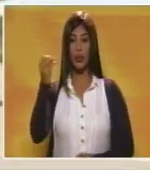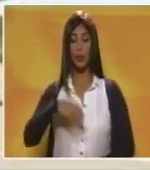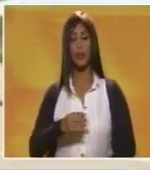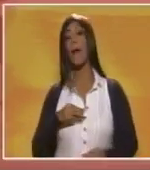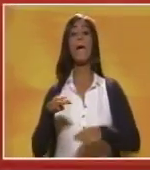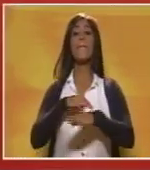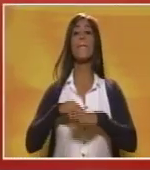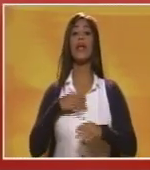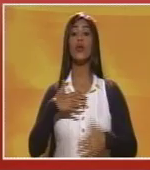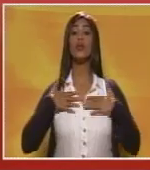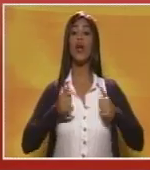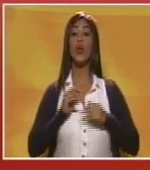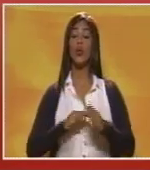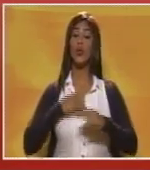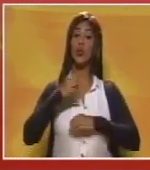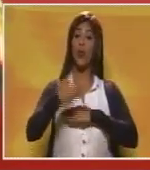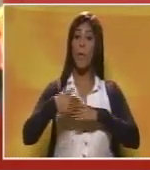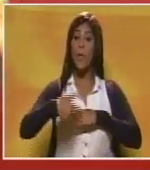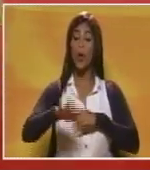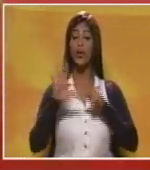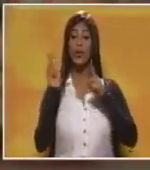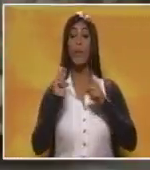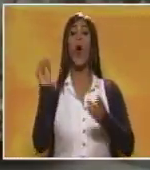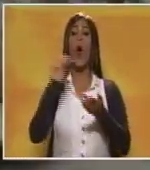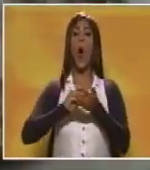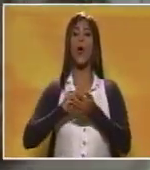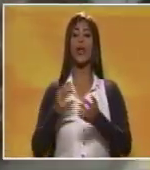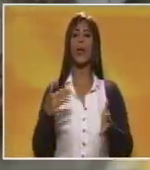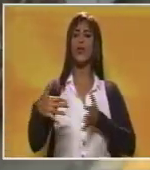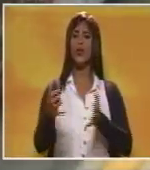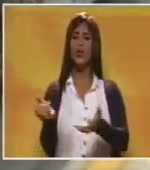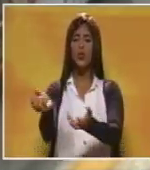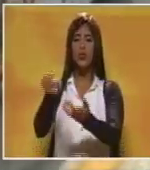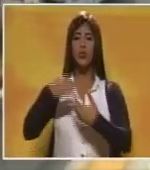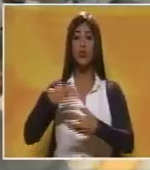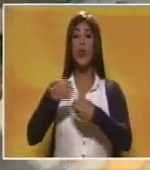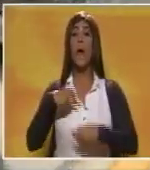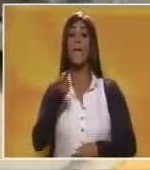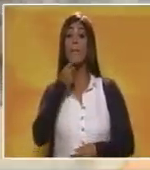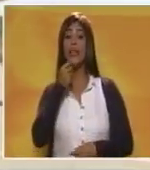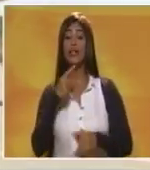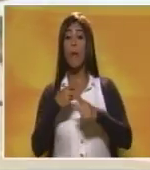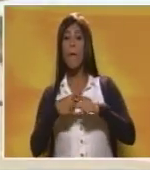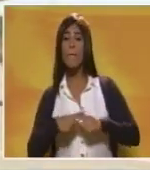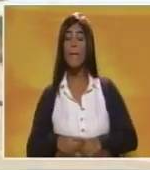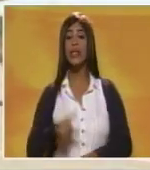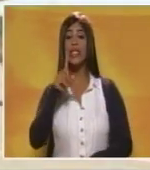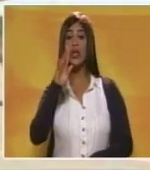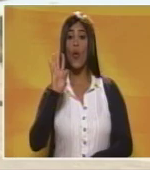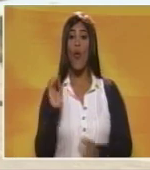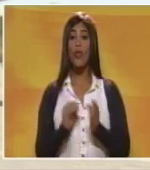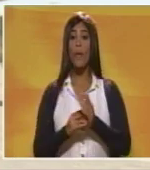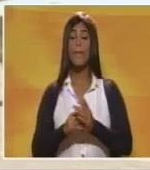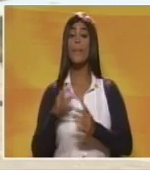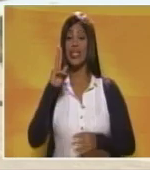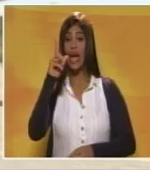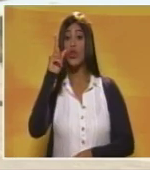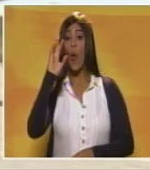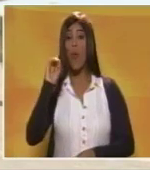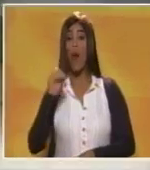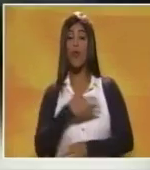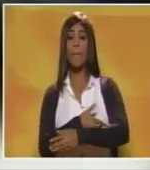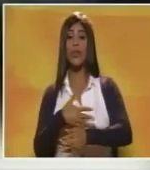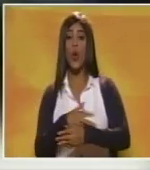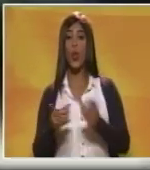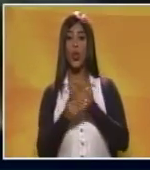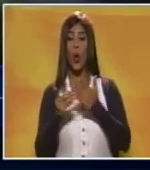de Salud adelantó que en los próximos 6 meses llegará otro cargamento con medicinas e insumos por un monto de 104 millones de dólares. En particular